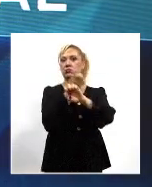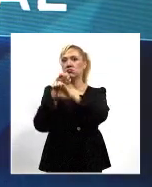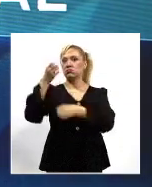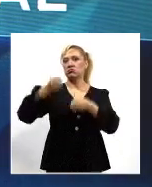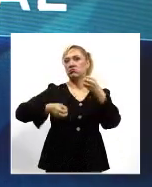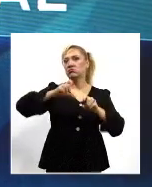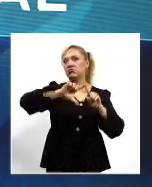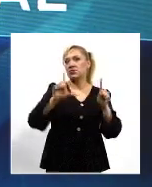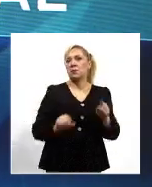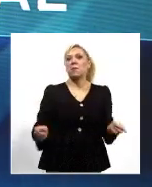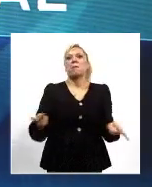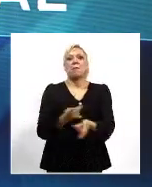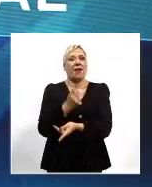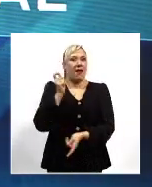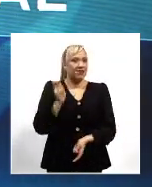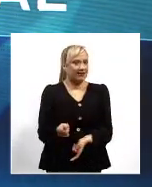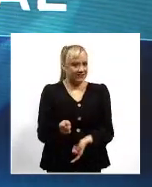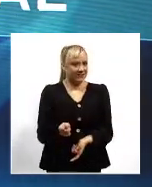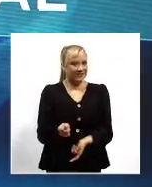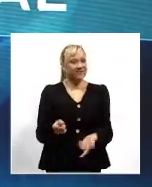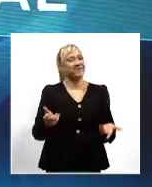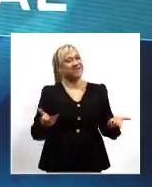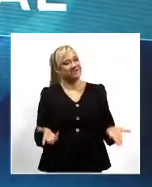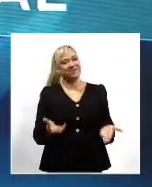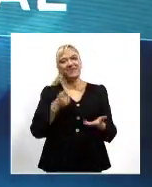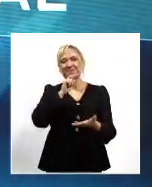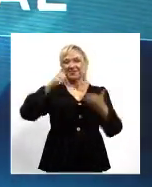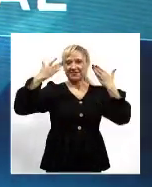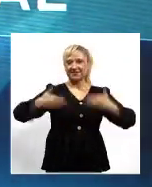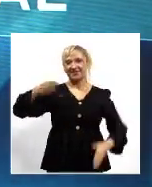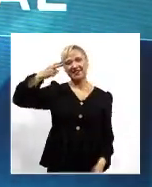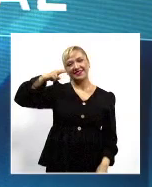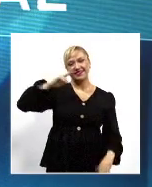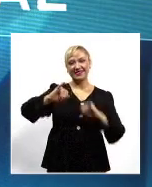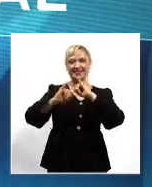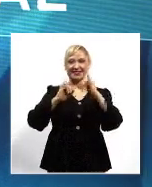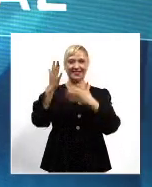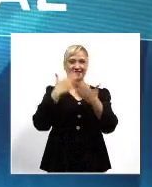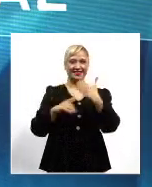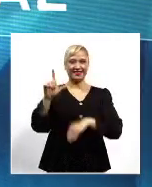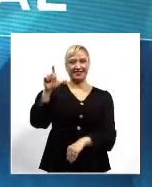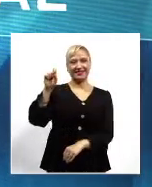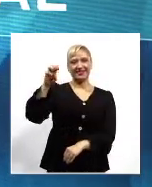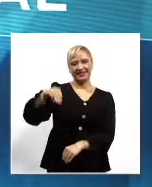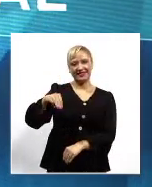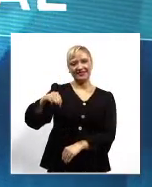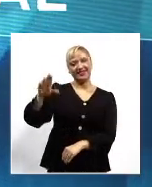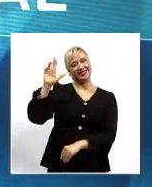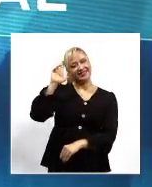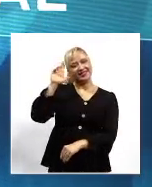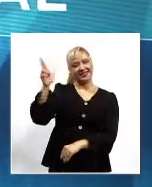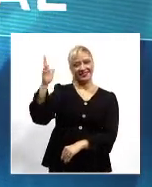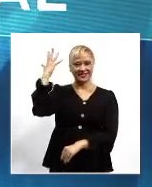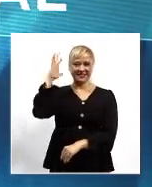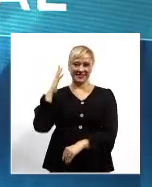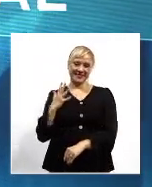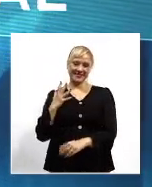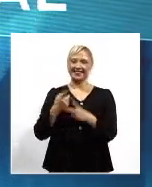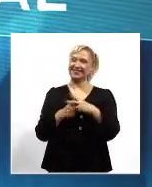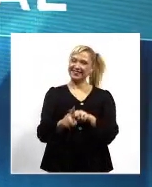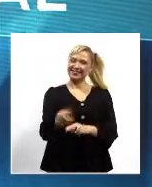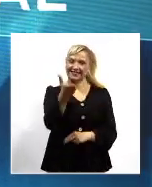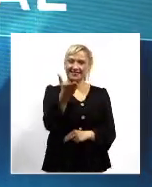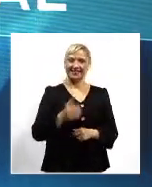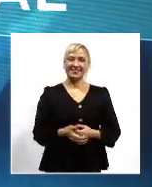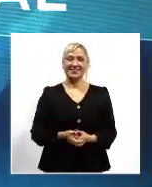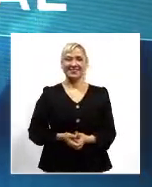Federal. Saludamos con gusto a mi compañera Nidia Díaz, quien nos acompaña en la interpretación en lengua de señas mexicana. Hola, Nidia. Y es así como